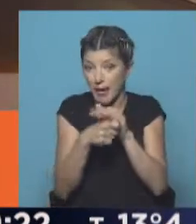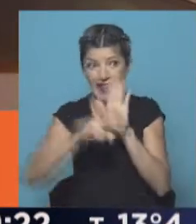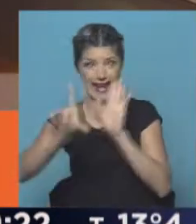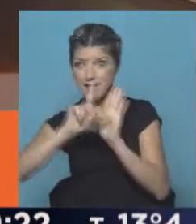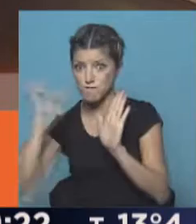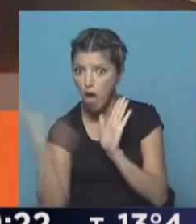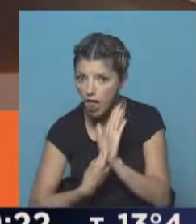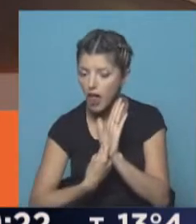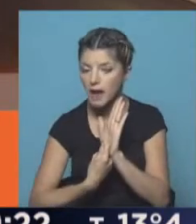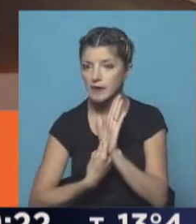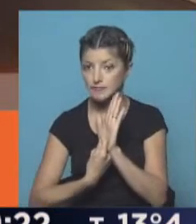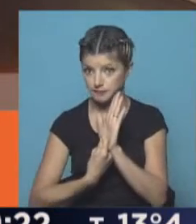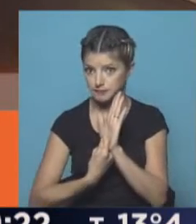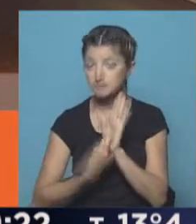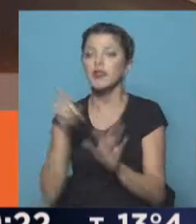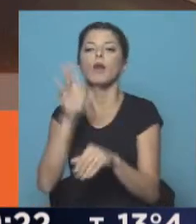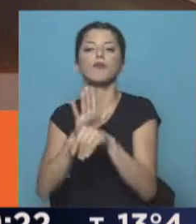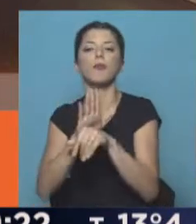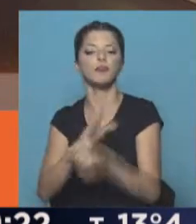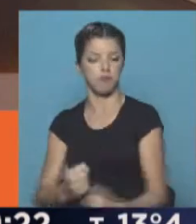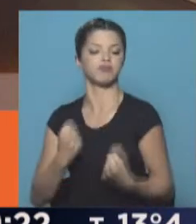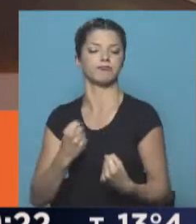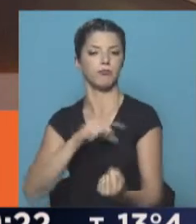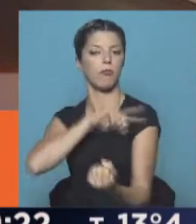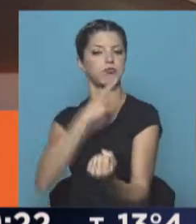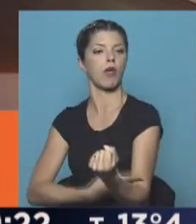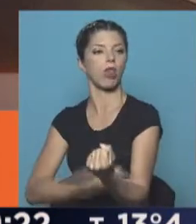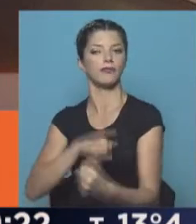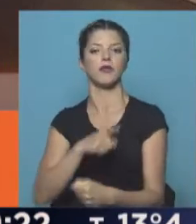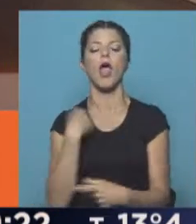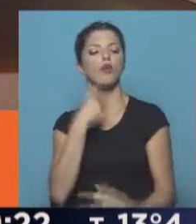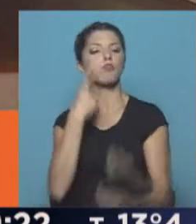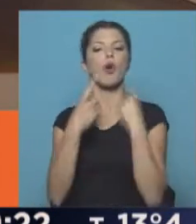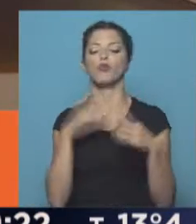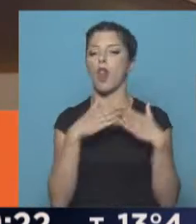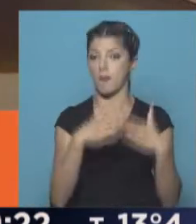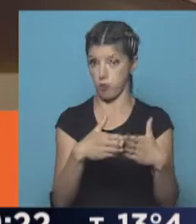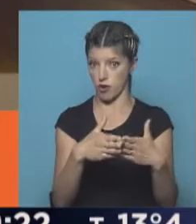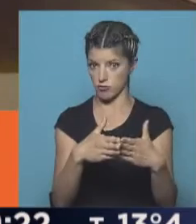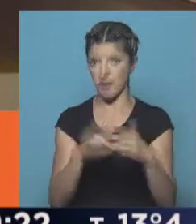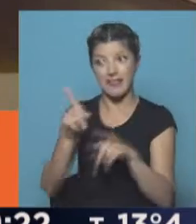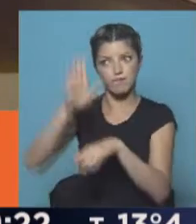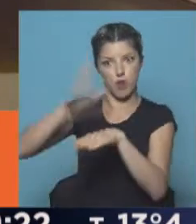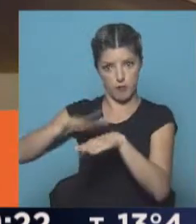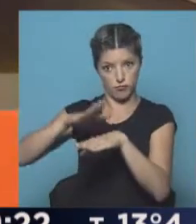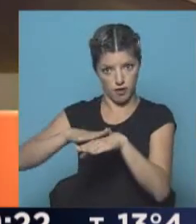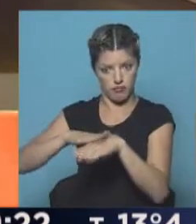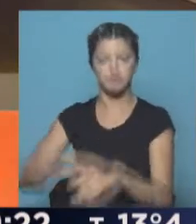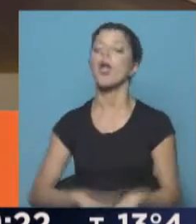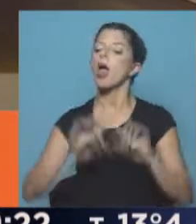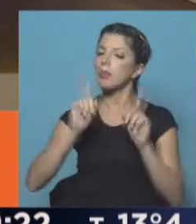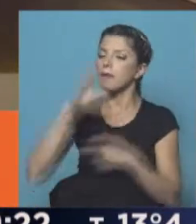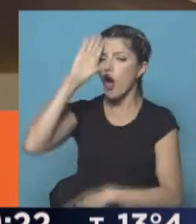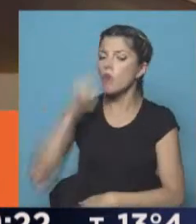alguna manera se constituyó en la autoridad, como si fuera el Estado del manejo del puerto. Además, Canicoba Corral le amplió